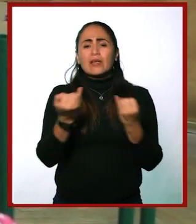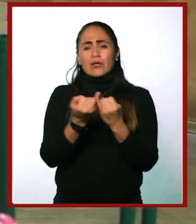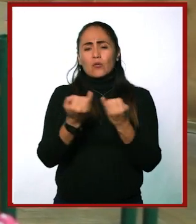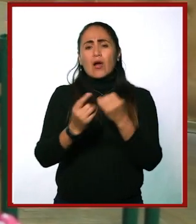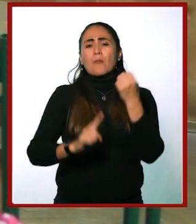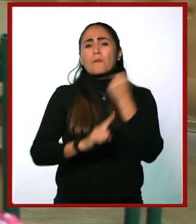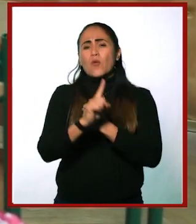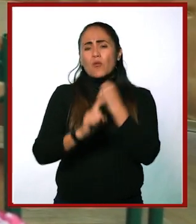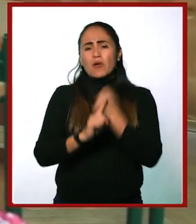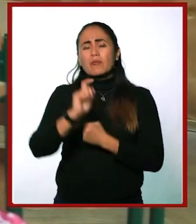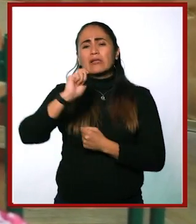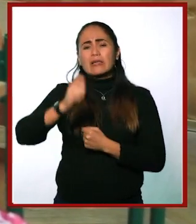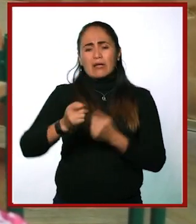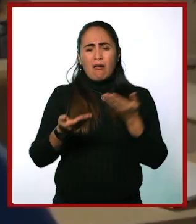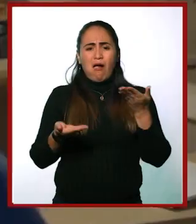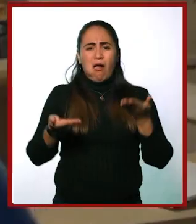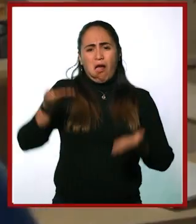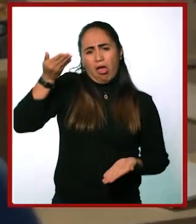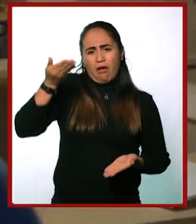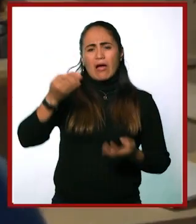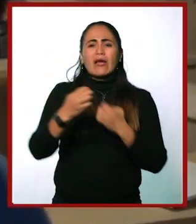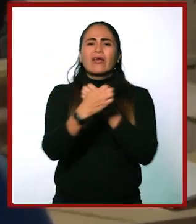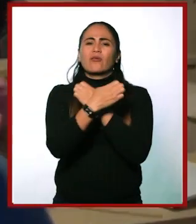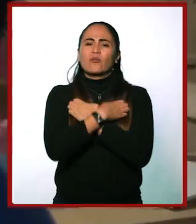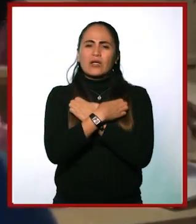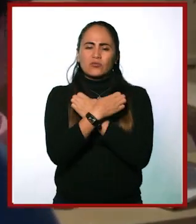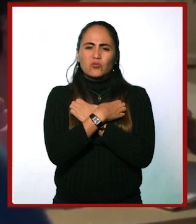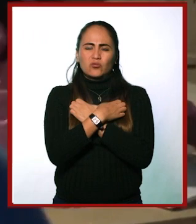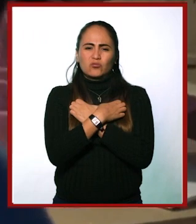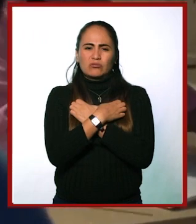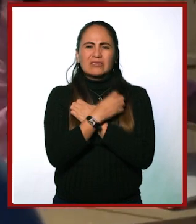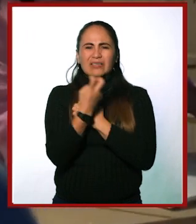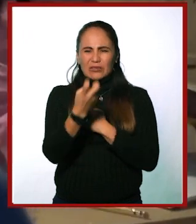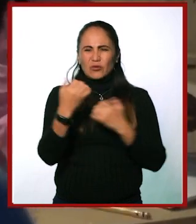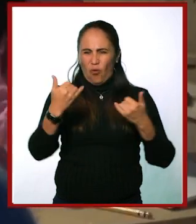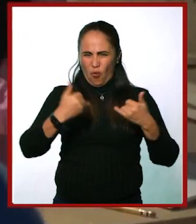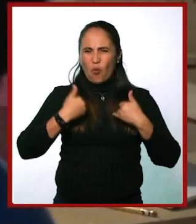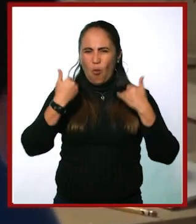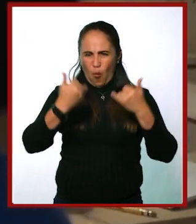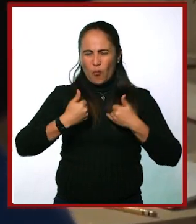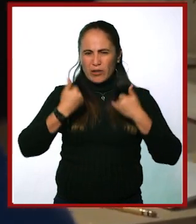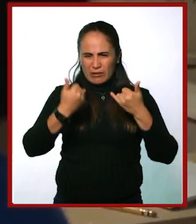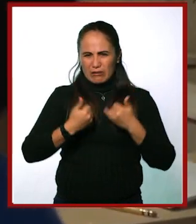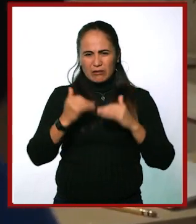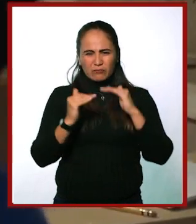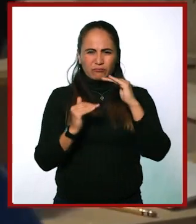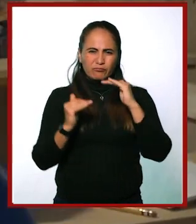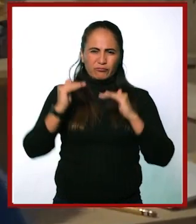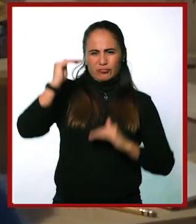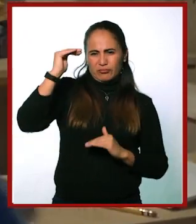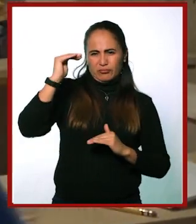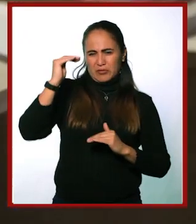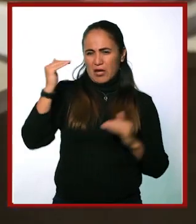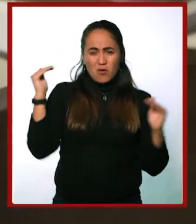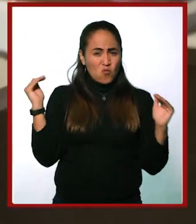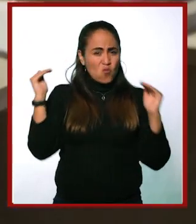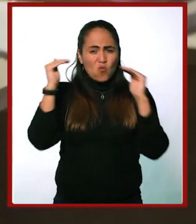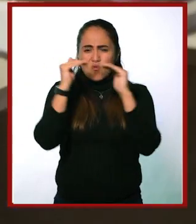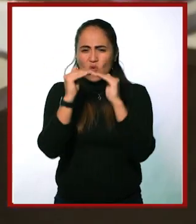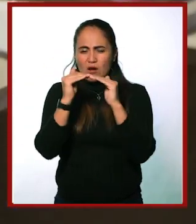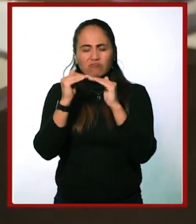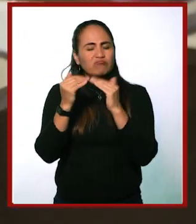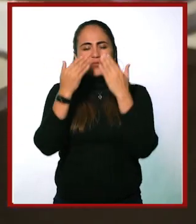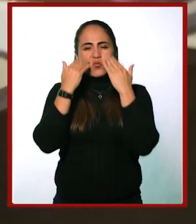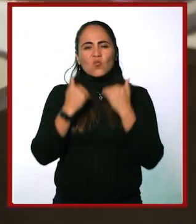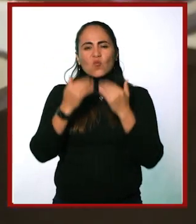la inequidad educativa, para entrar en estos temas de los jóvenes. El tema de la inequidad es uno de los graves problemas que